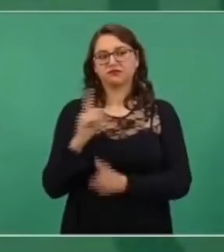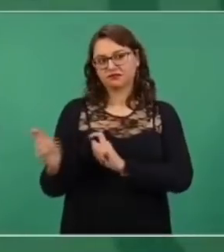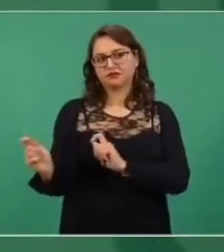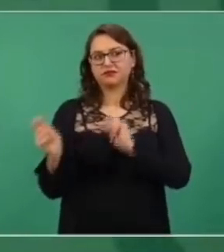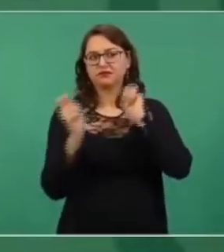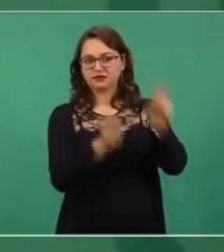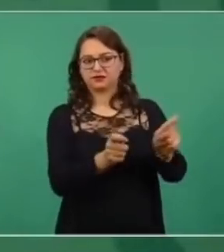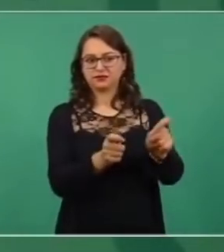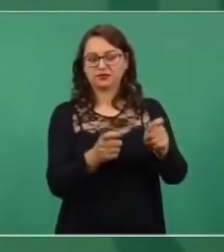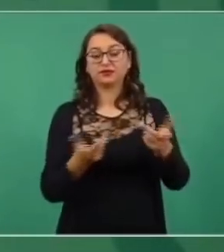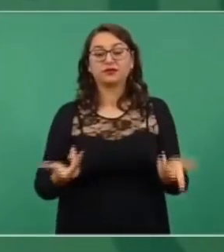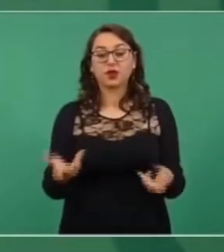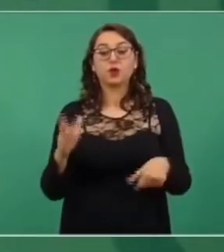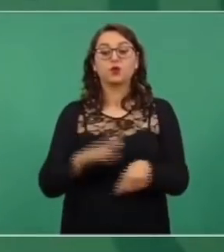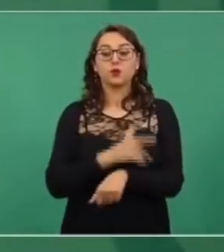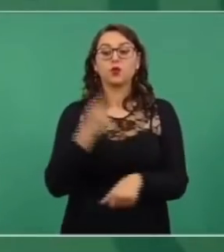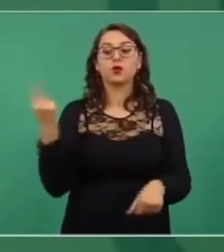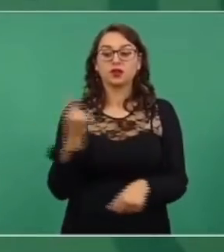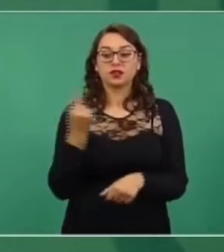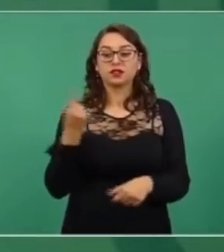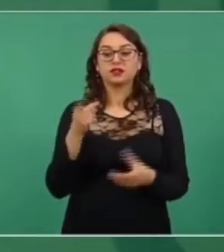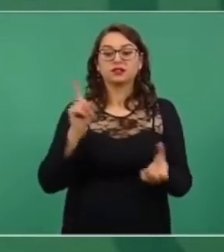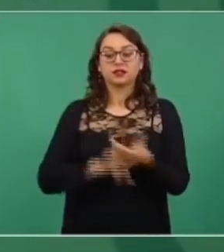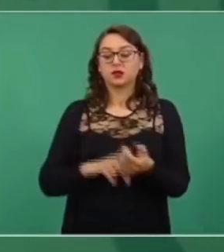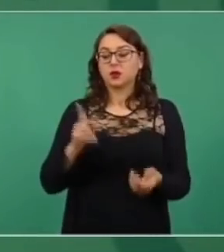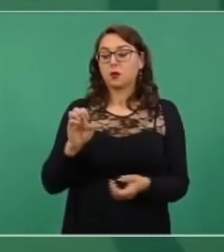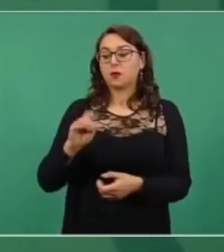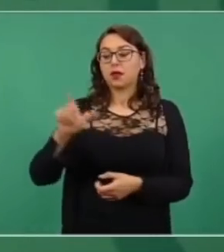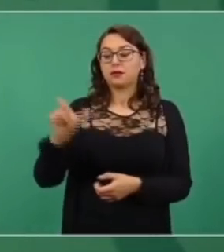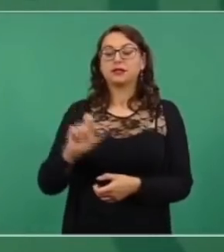técnicos, con los especialistas directivos de Pemex,